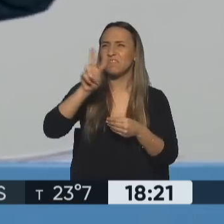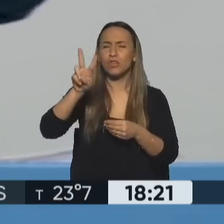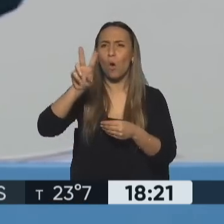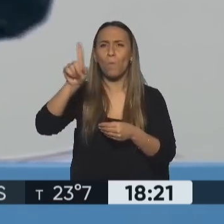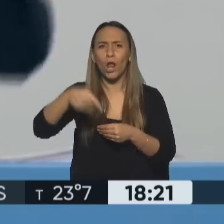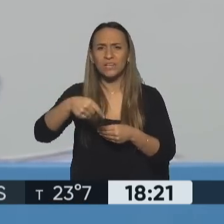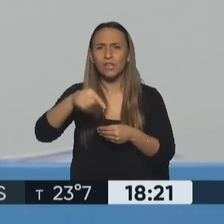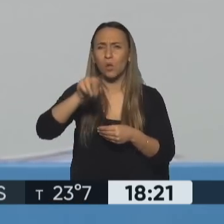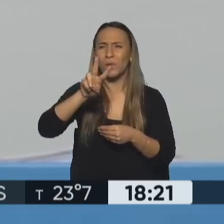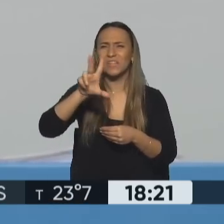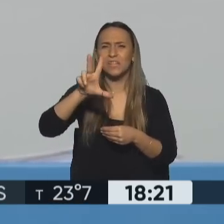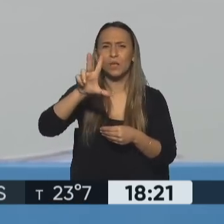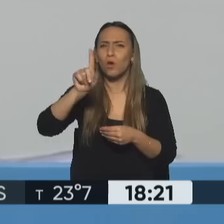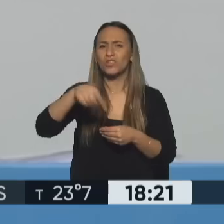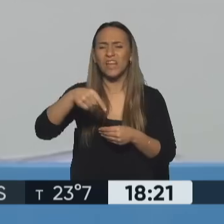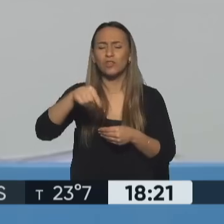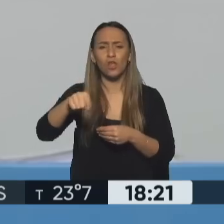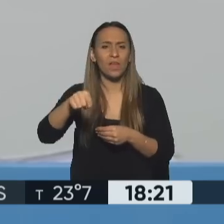23% de desocupación, 2 dígitos.